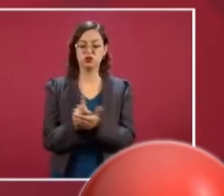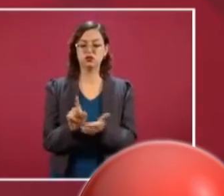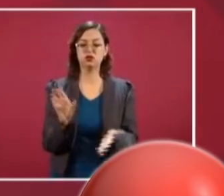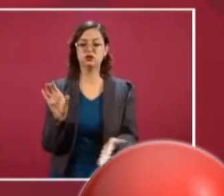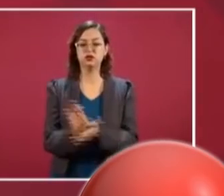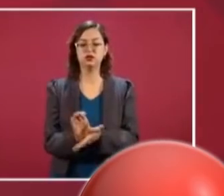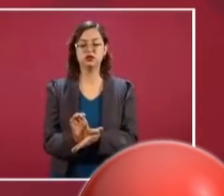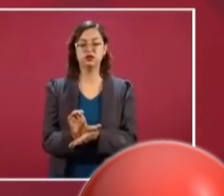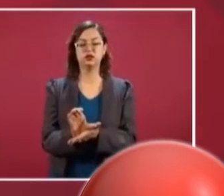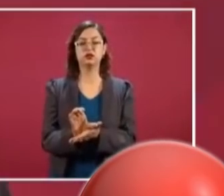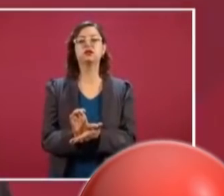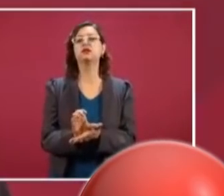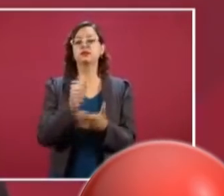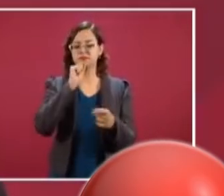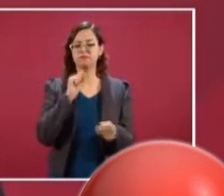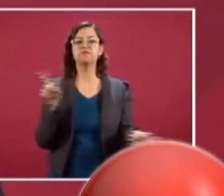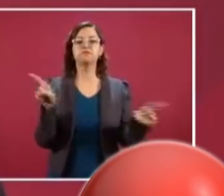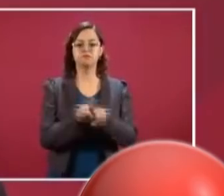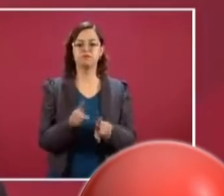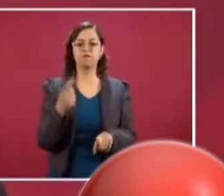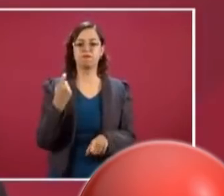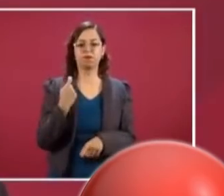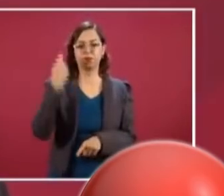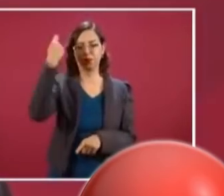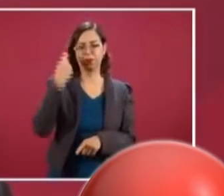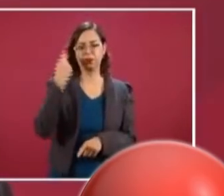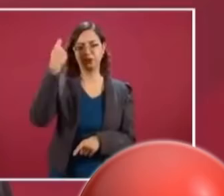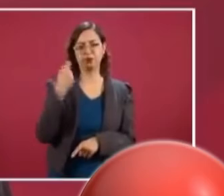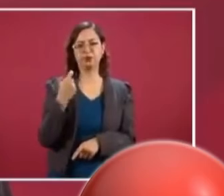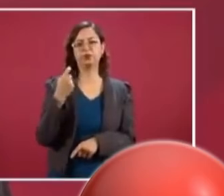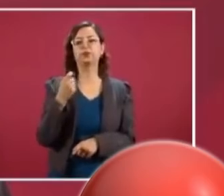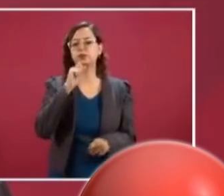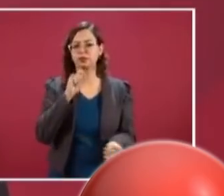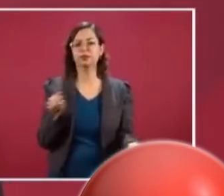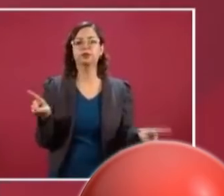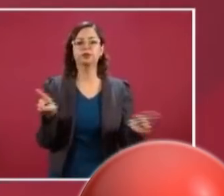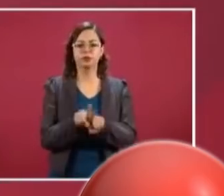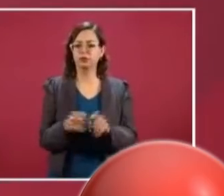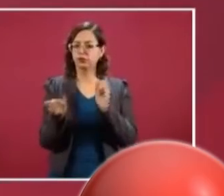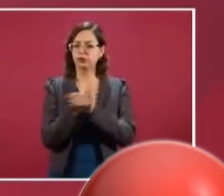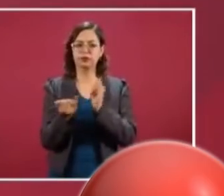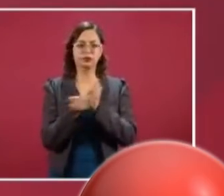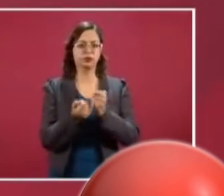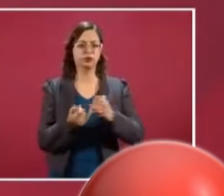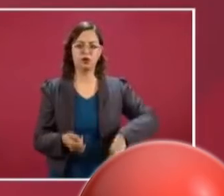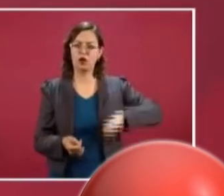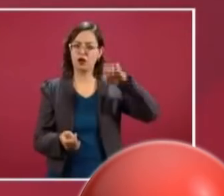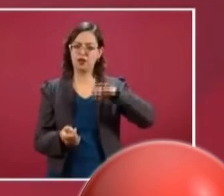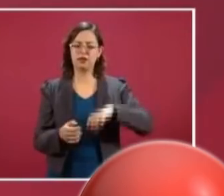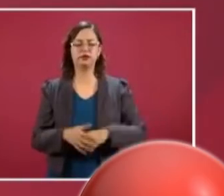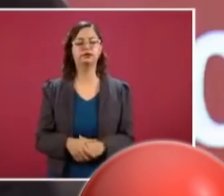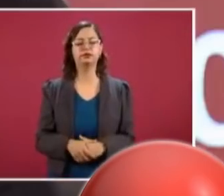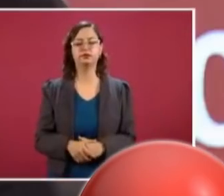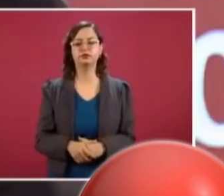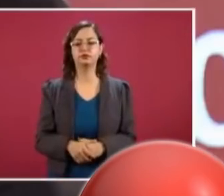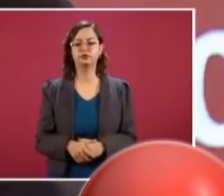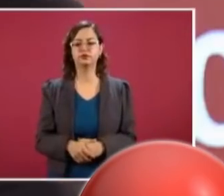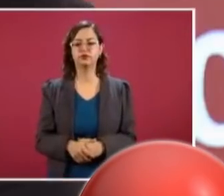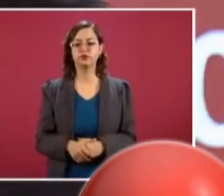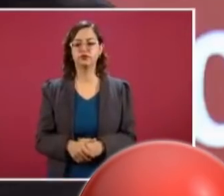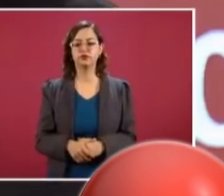discapacidad están recibiendo una pensión igual que la de los adultos mayores.